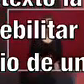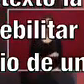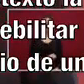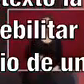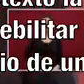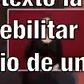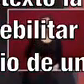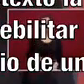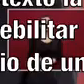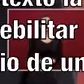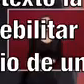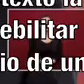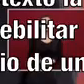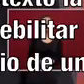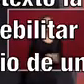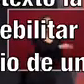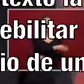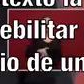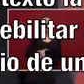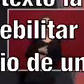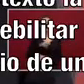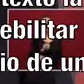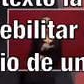en el período neoliberal